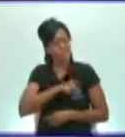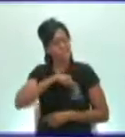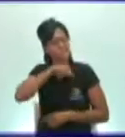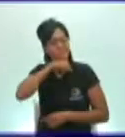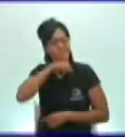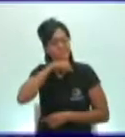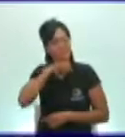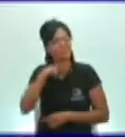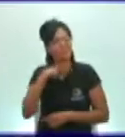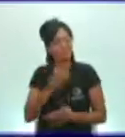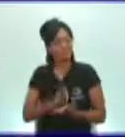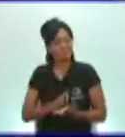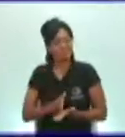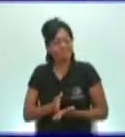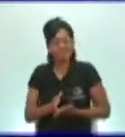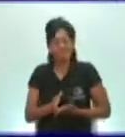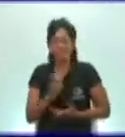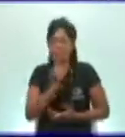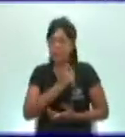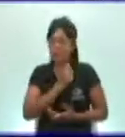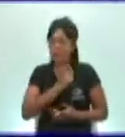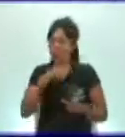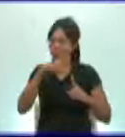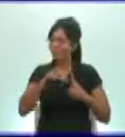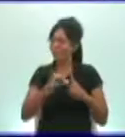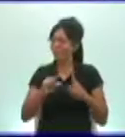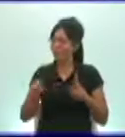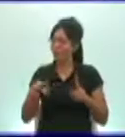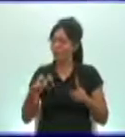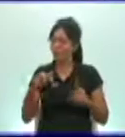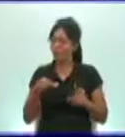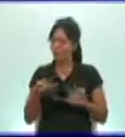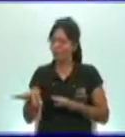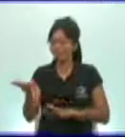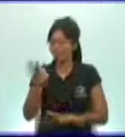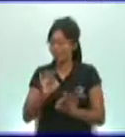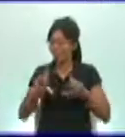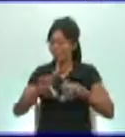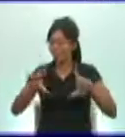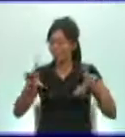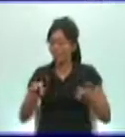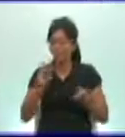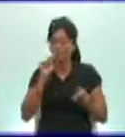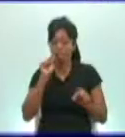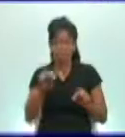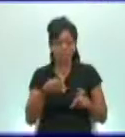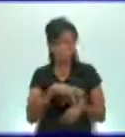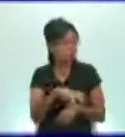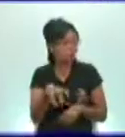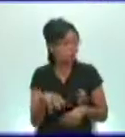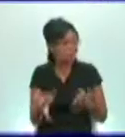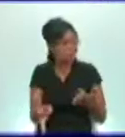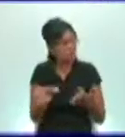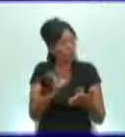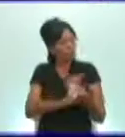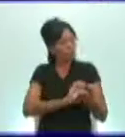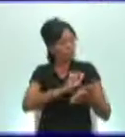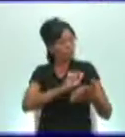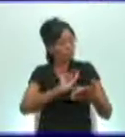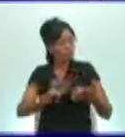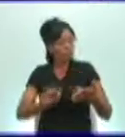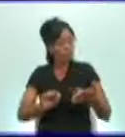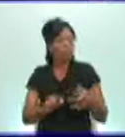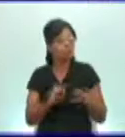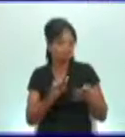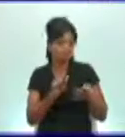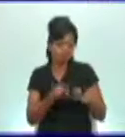este tema y para esto escogí un fragmento que aparece en su cuaderno de ortografía, cuaderno que como